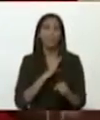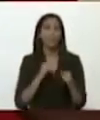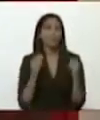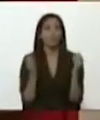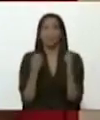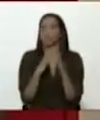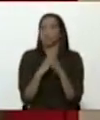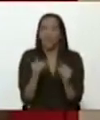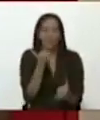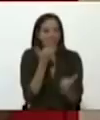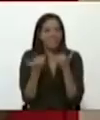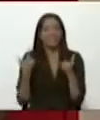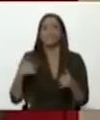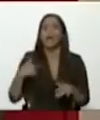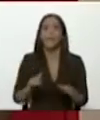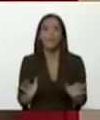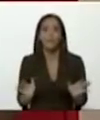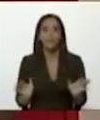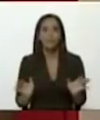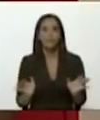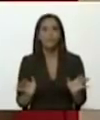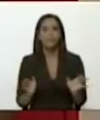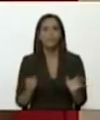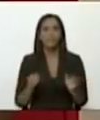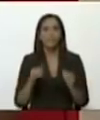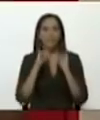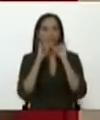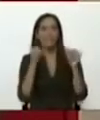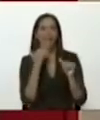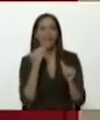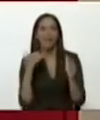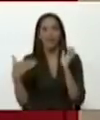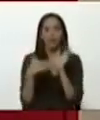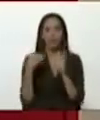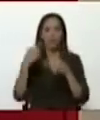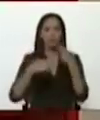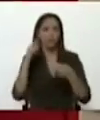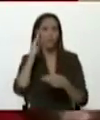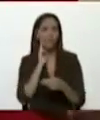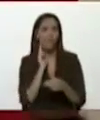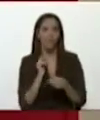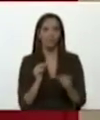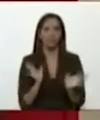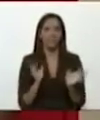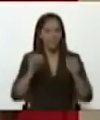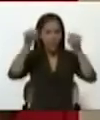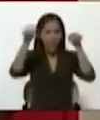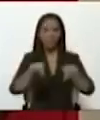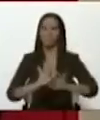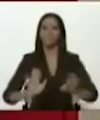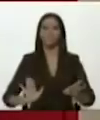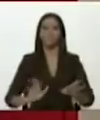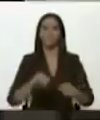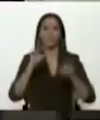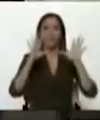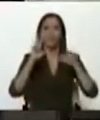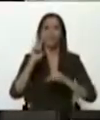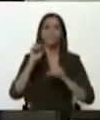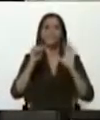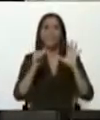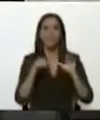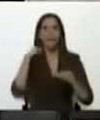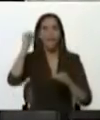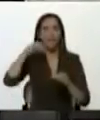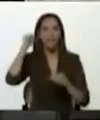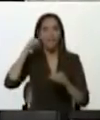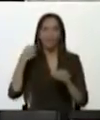las fallas que tengamos, transmitan algo en contra de la revolución bolivariana. Así mismo. Eso es así. Mira, 2:06. Vamos a dejarlo con